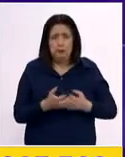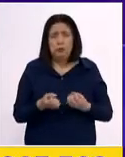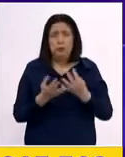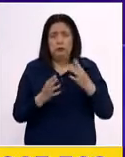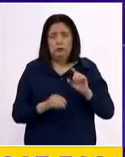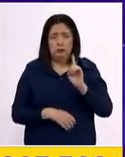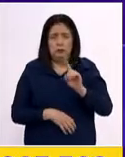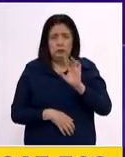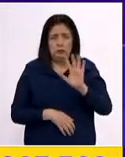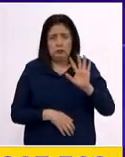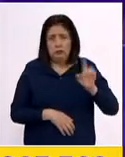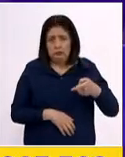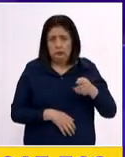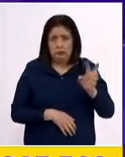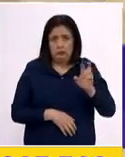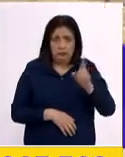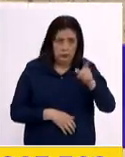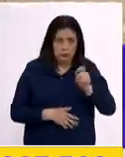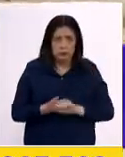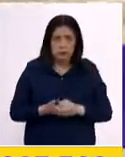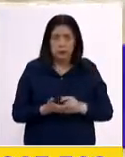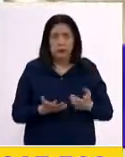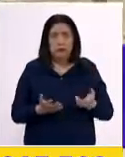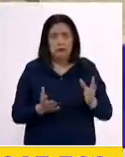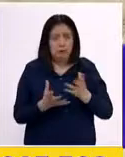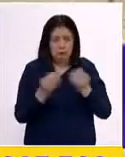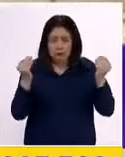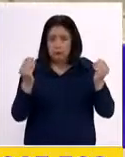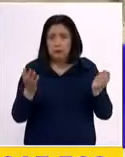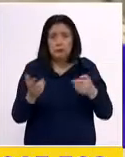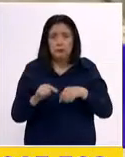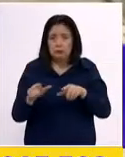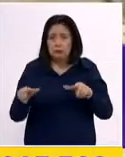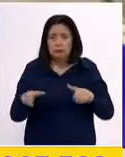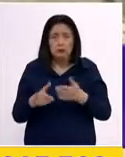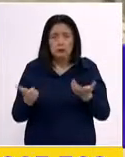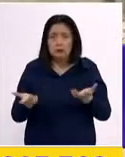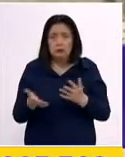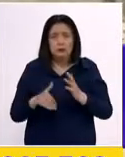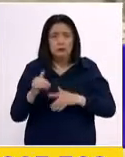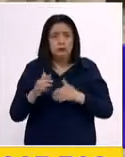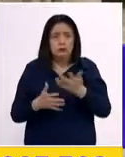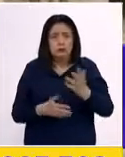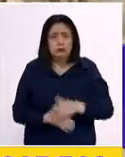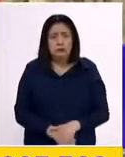en $155,000, desapareció de este terreno en construcción.